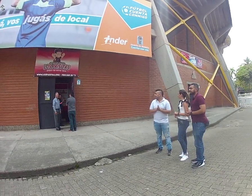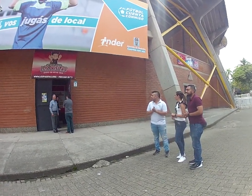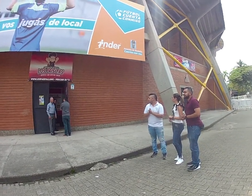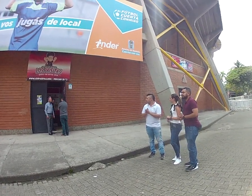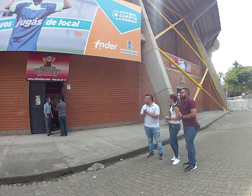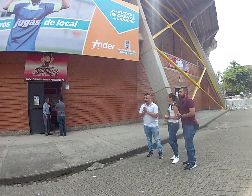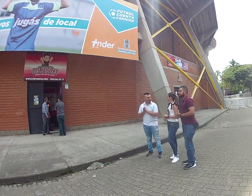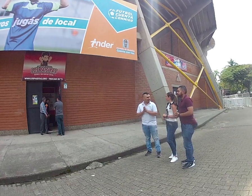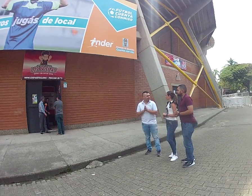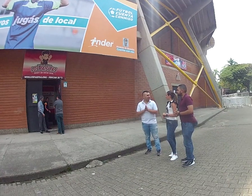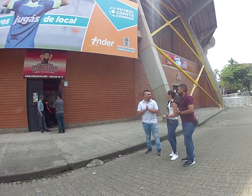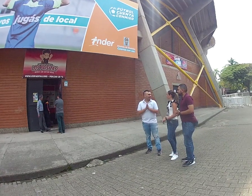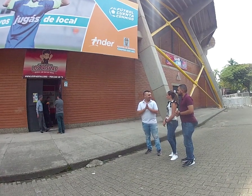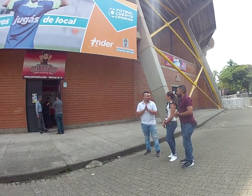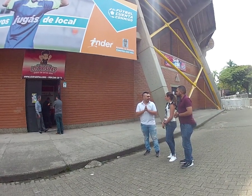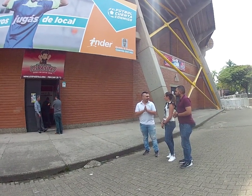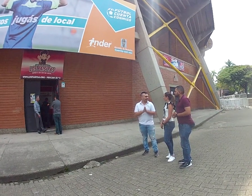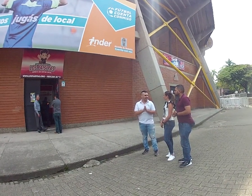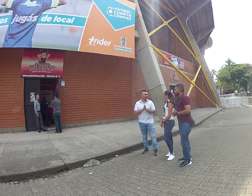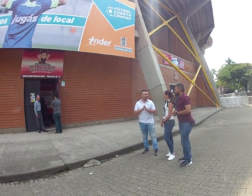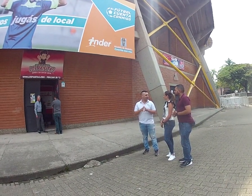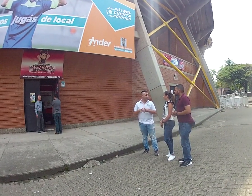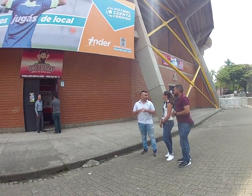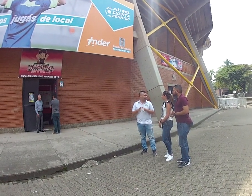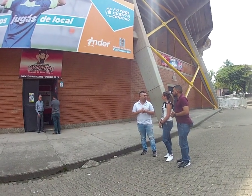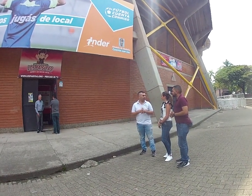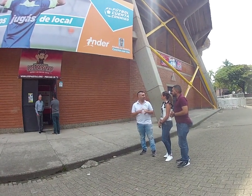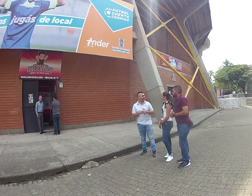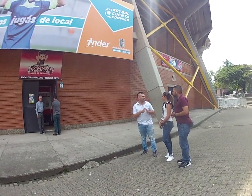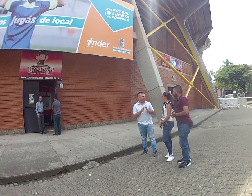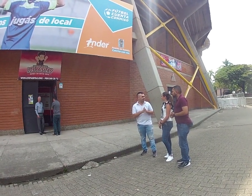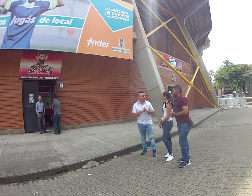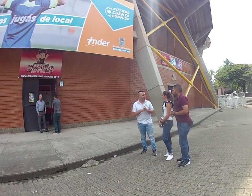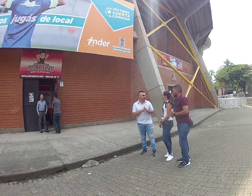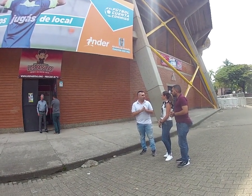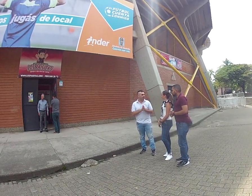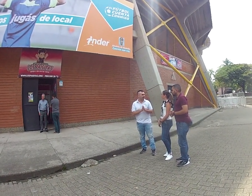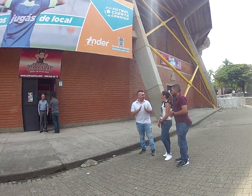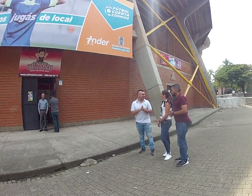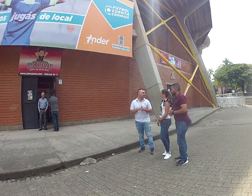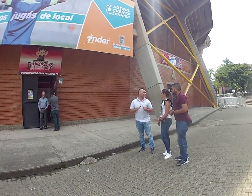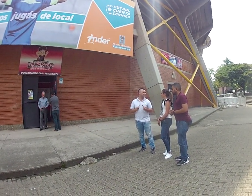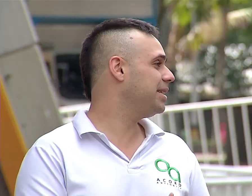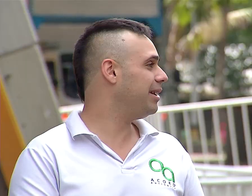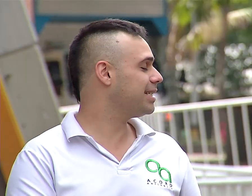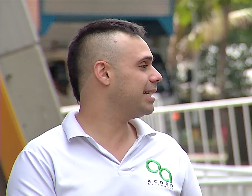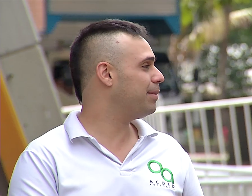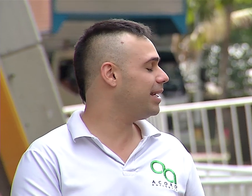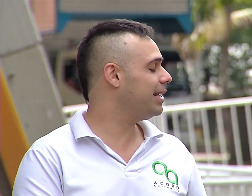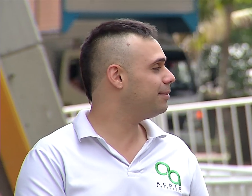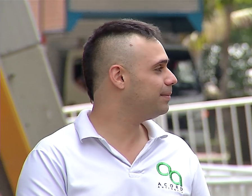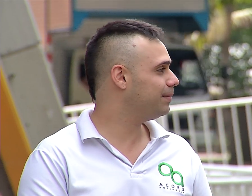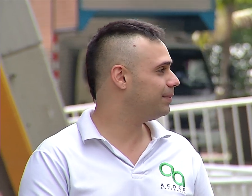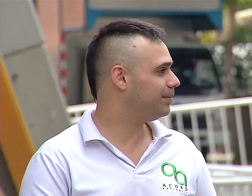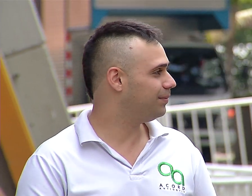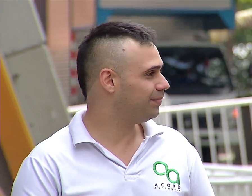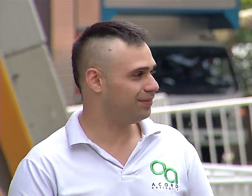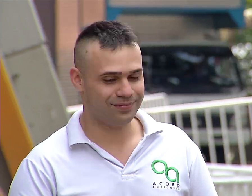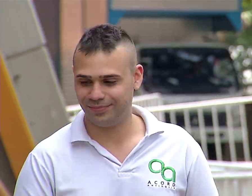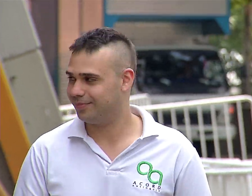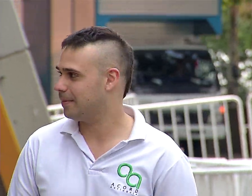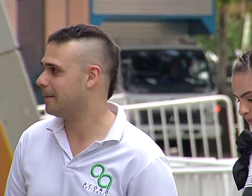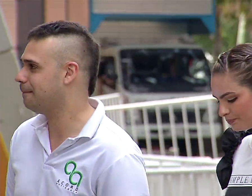Paisitas, que él nos va a hablar sobre la carrera que están recogiendo ellos fondos, carrera de atletismo, para el Festival de Festivales, que es el mes de enero.